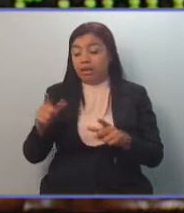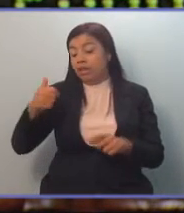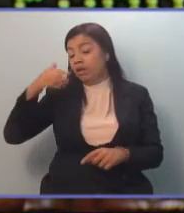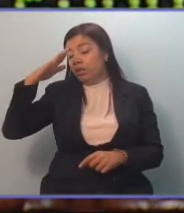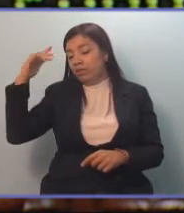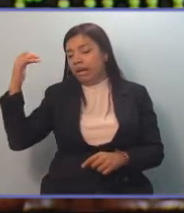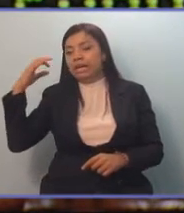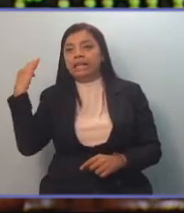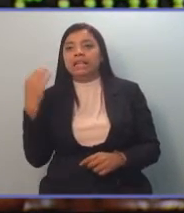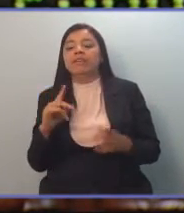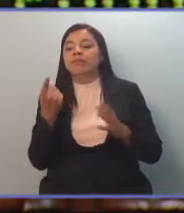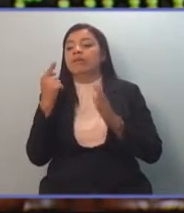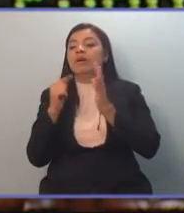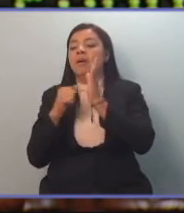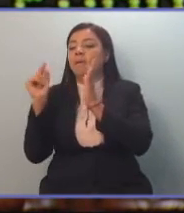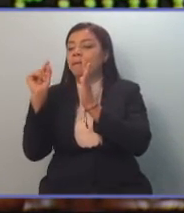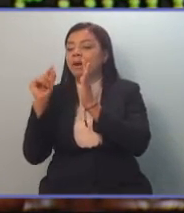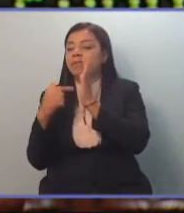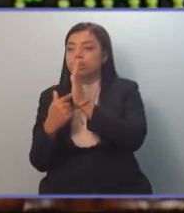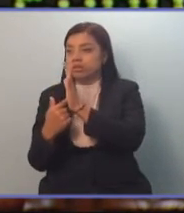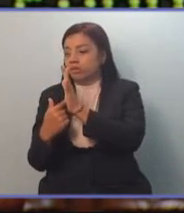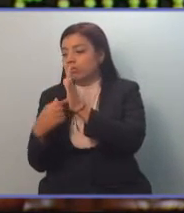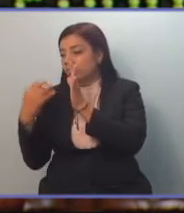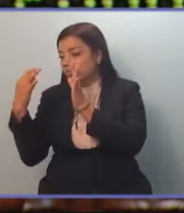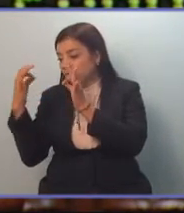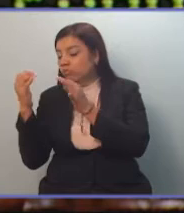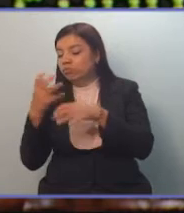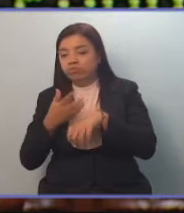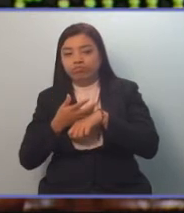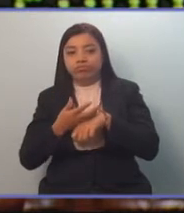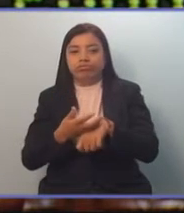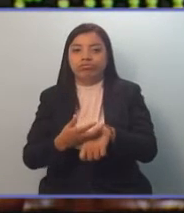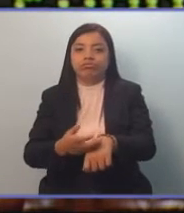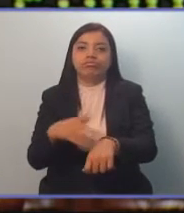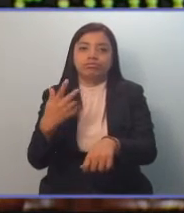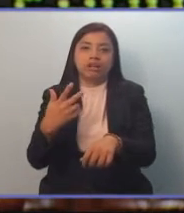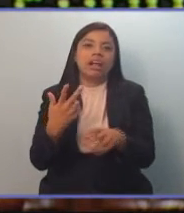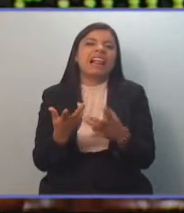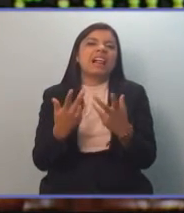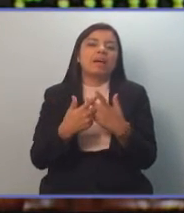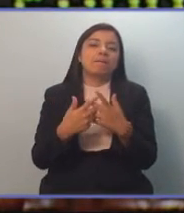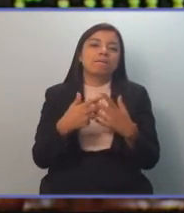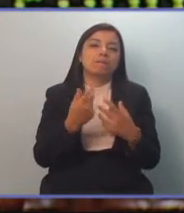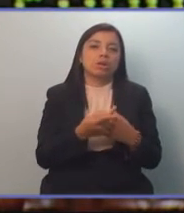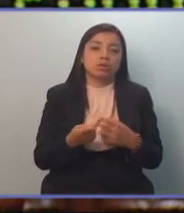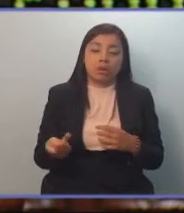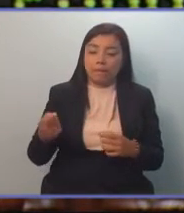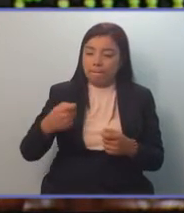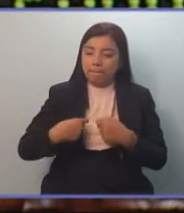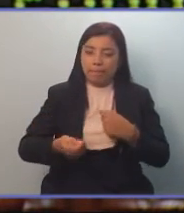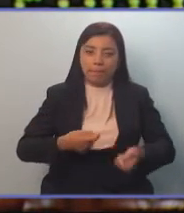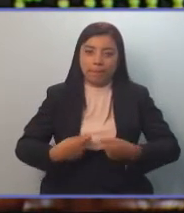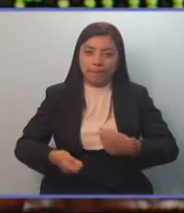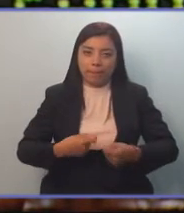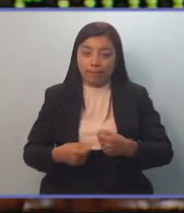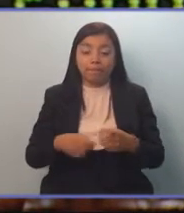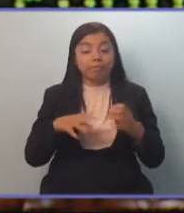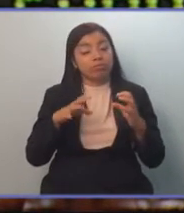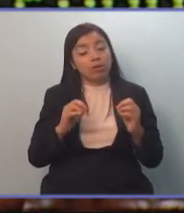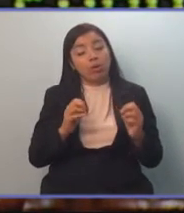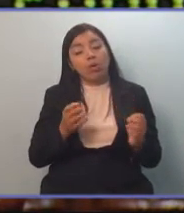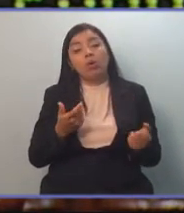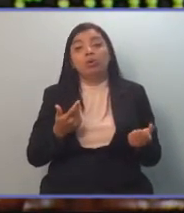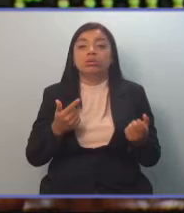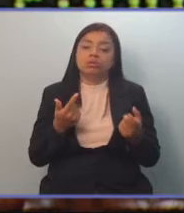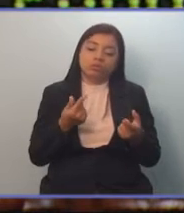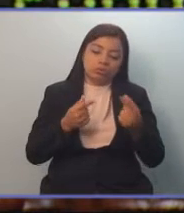presentar el permiso vigente de su país que origine para transportar productos pirotécnicos o sustancias